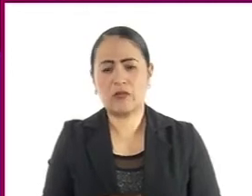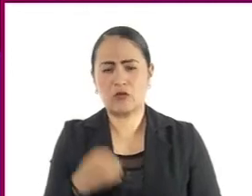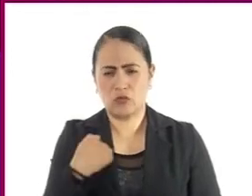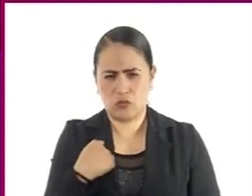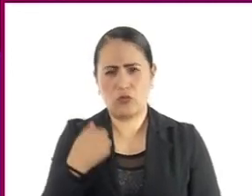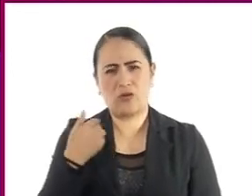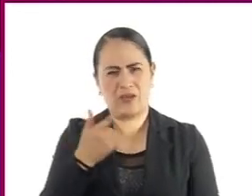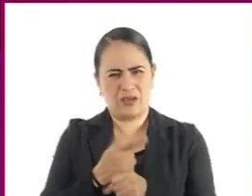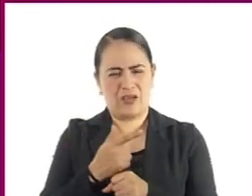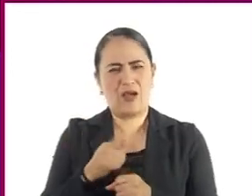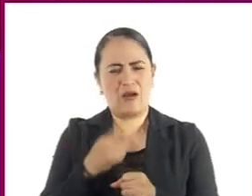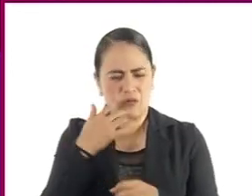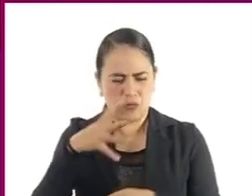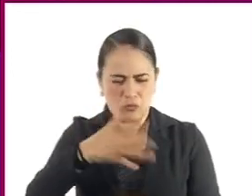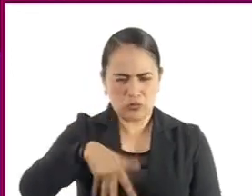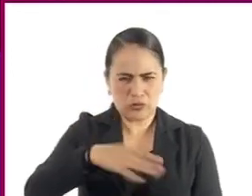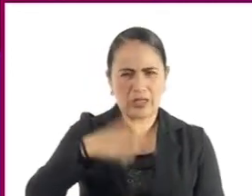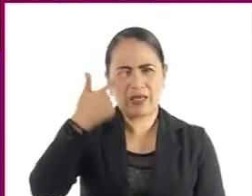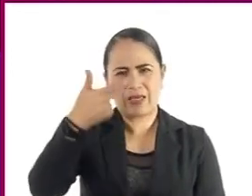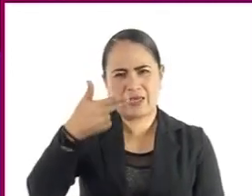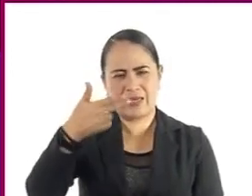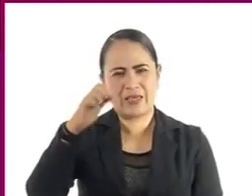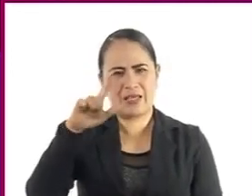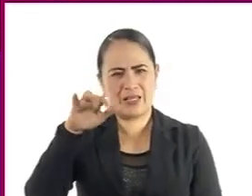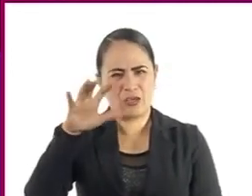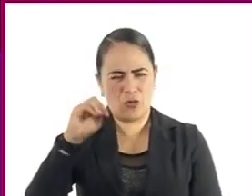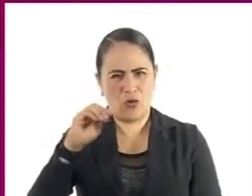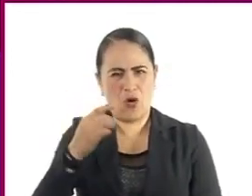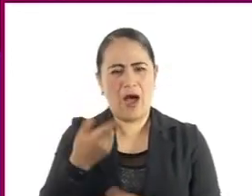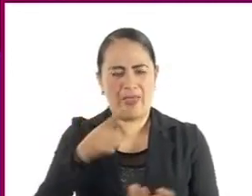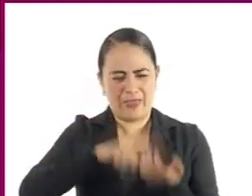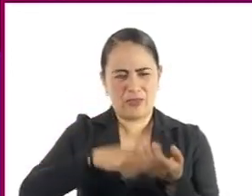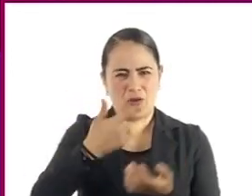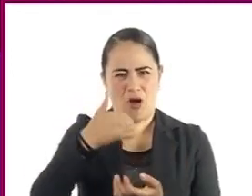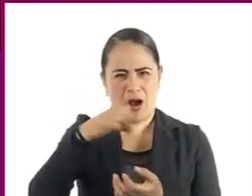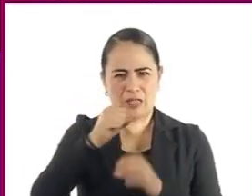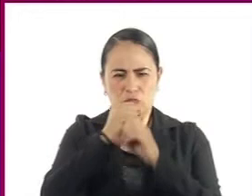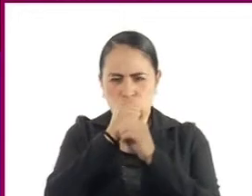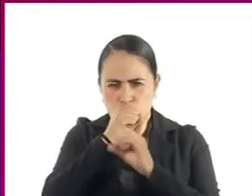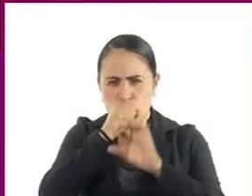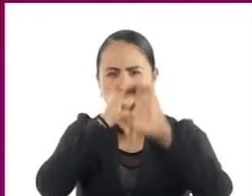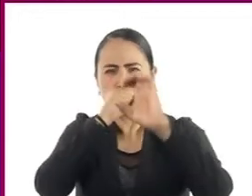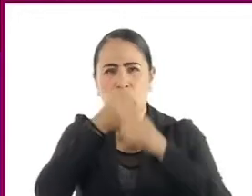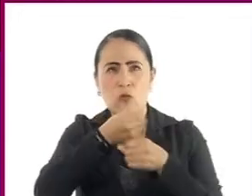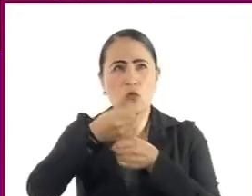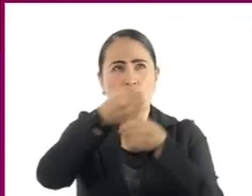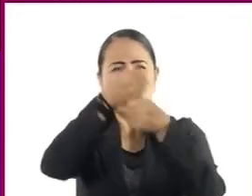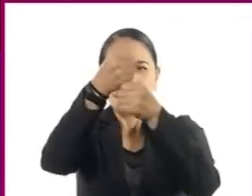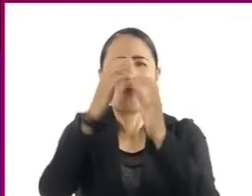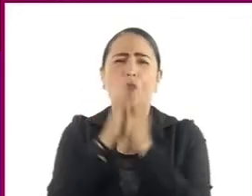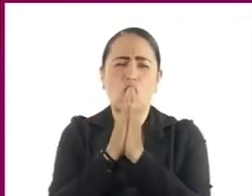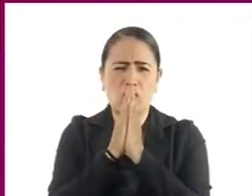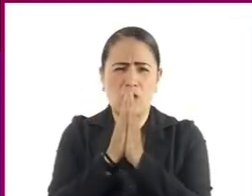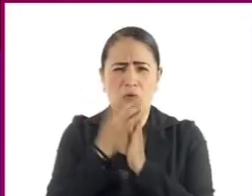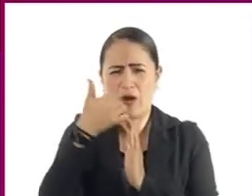Encontré que el helio es el gas que le ponen a los globos para que estos se eleven. ¿Me podría explicar un poco más acerca de este gas, por